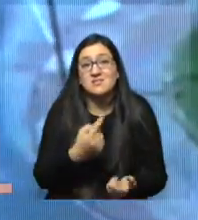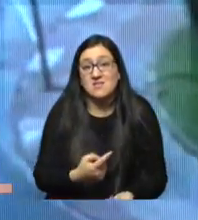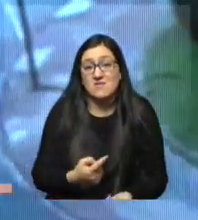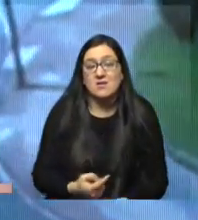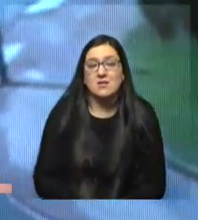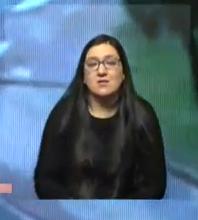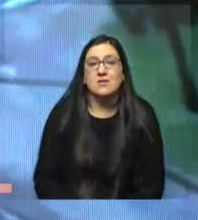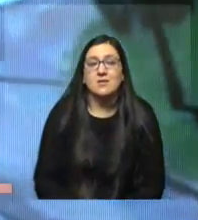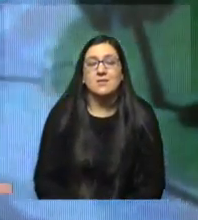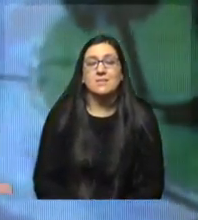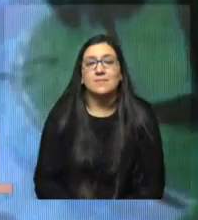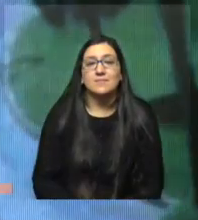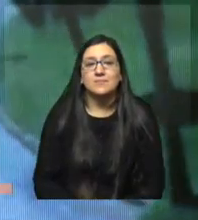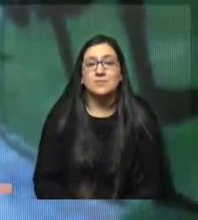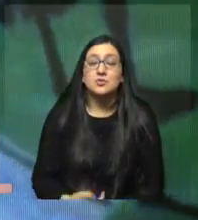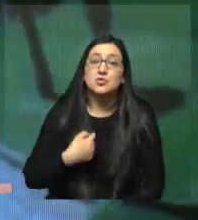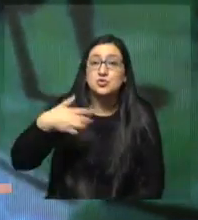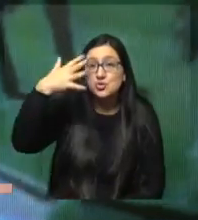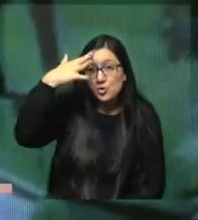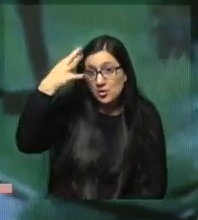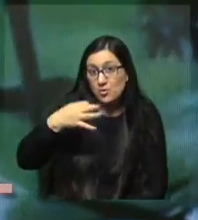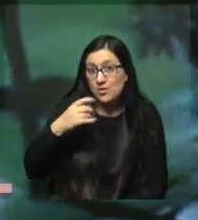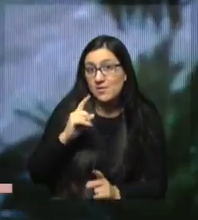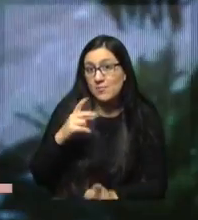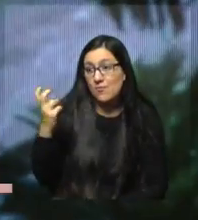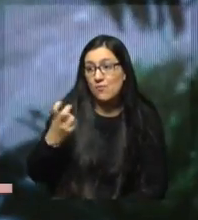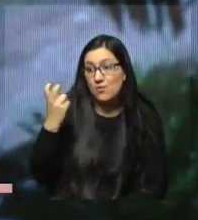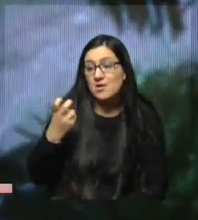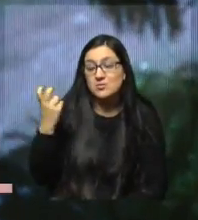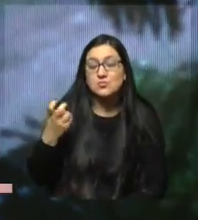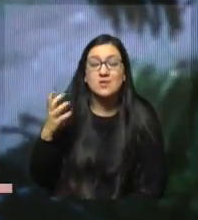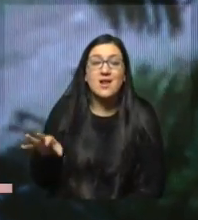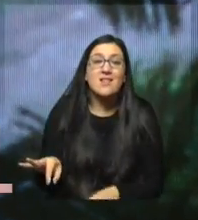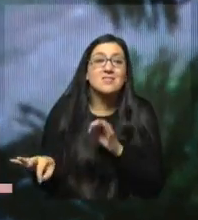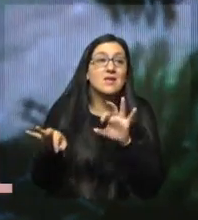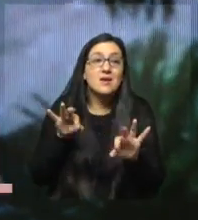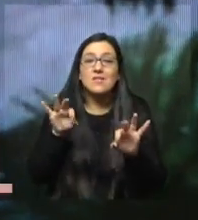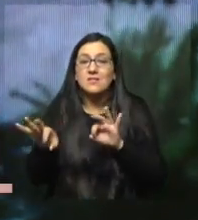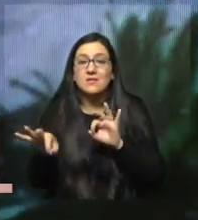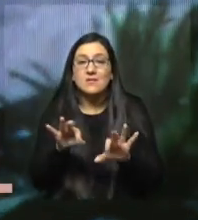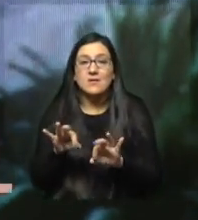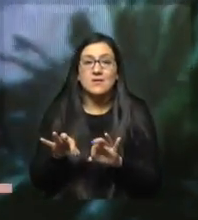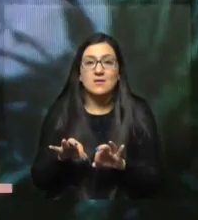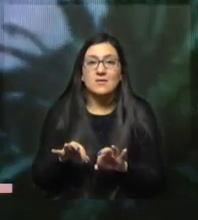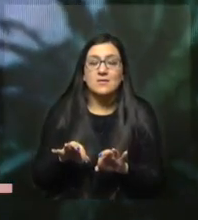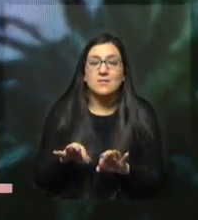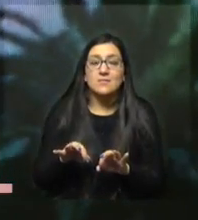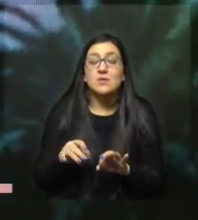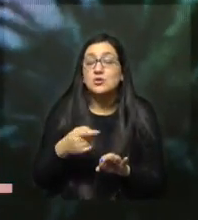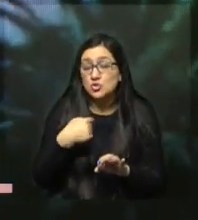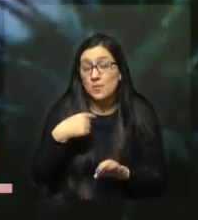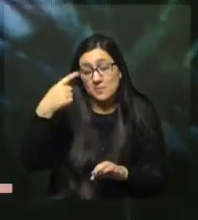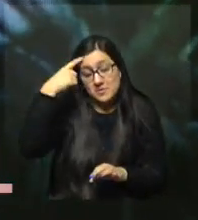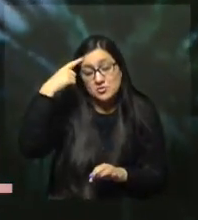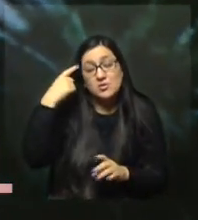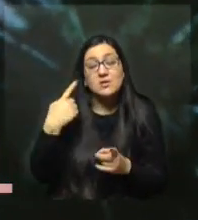con un servicio. Entonces yo creo que lo que tenemos que buscar es alguna alternativa para que, yo no digo que no moderen, yo creo que